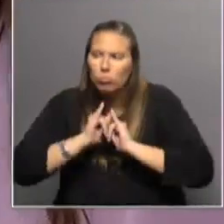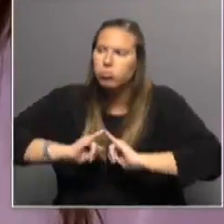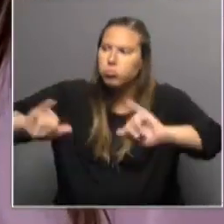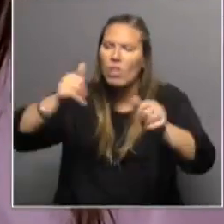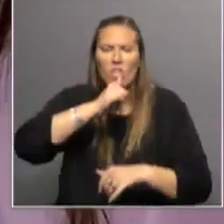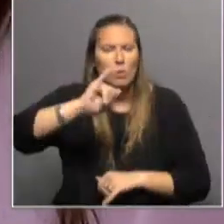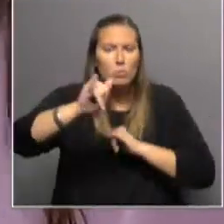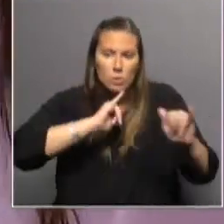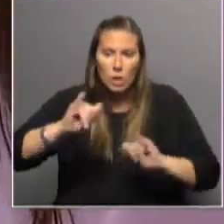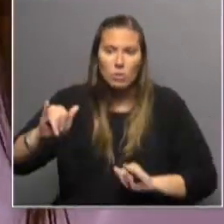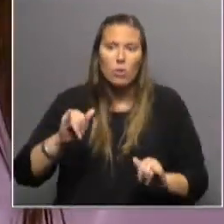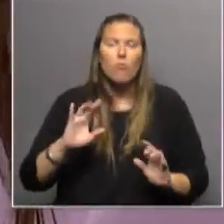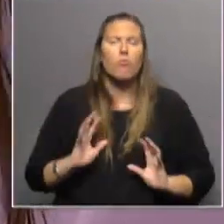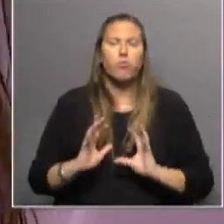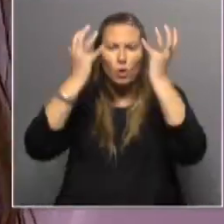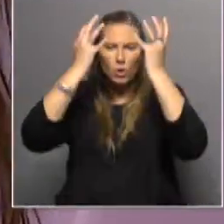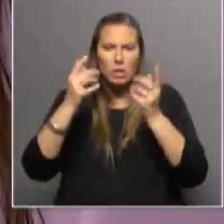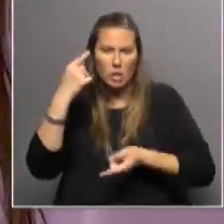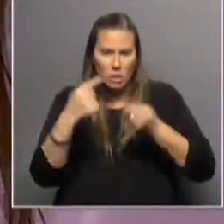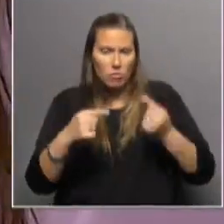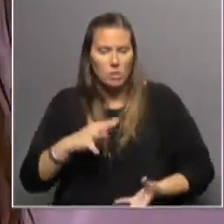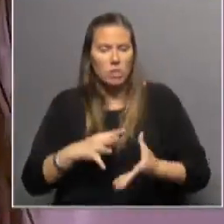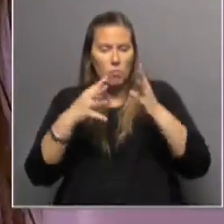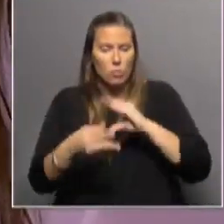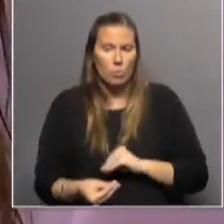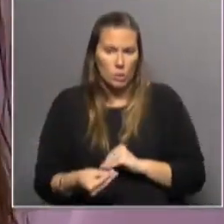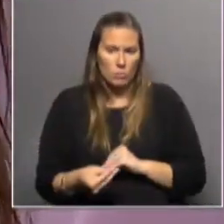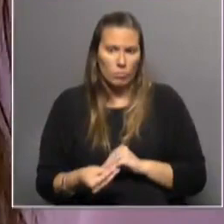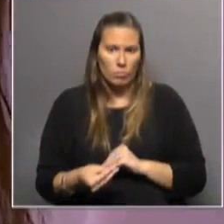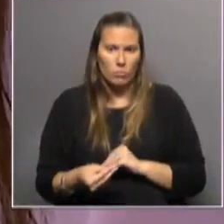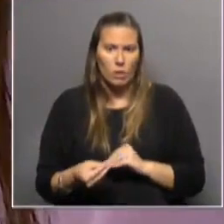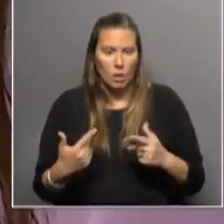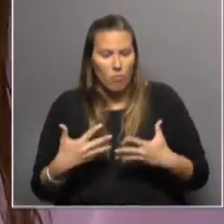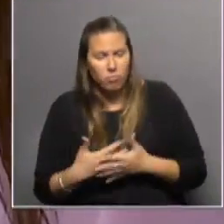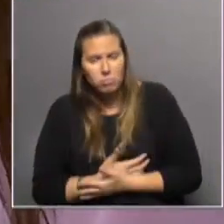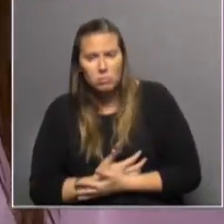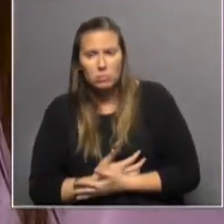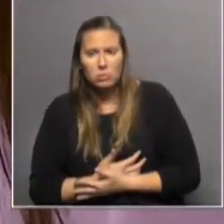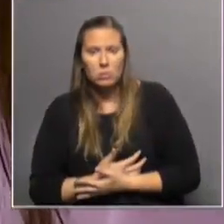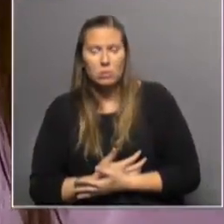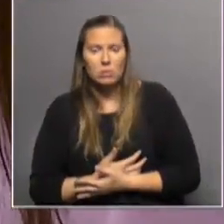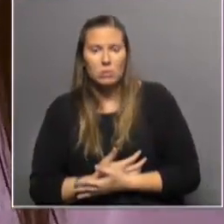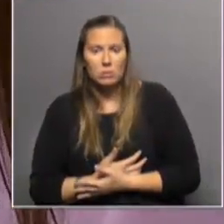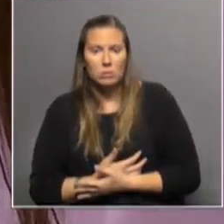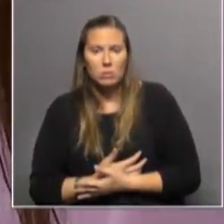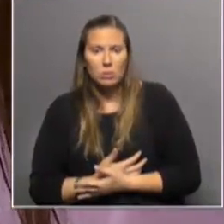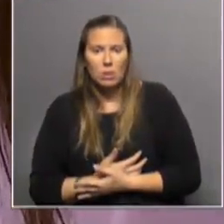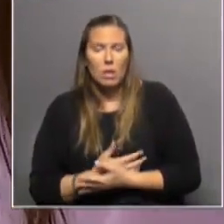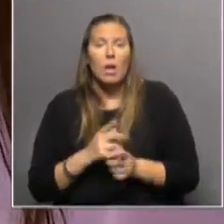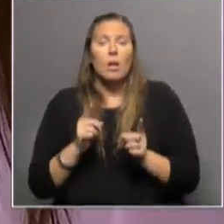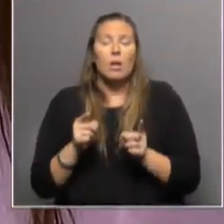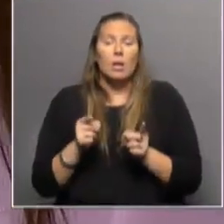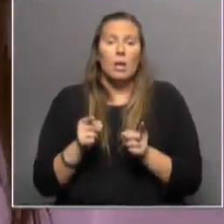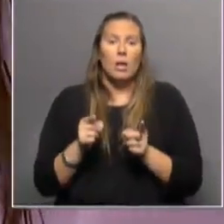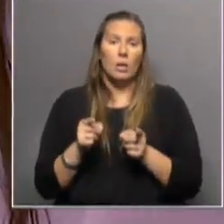denunciando toda la violencia, las distintas formas de violencia que sufrimos, que tienen que ver con